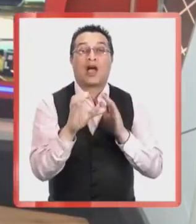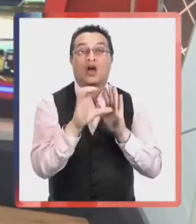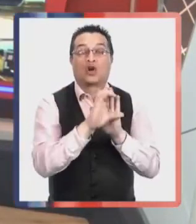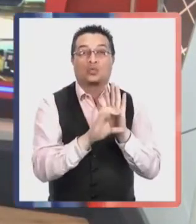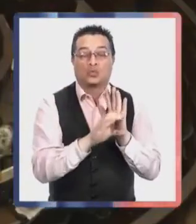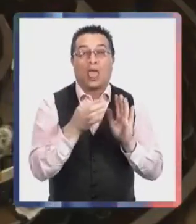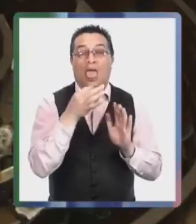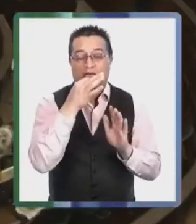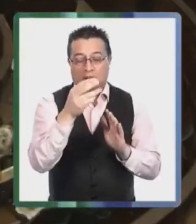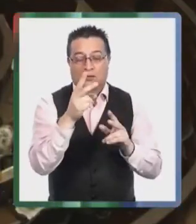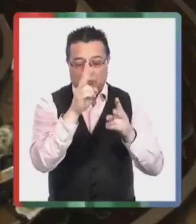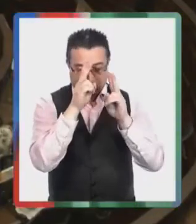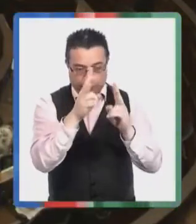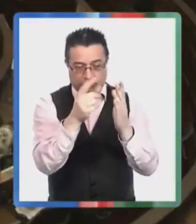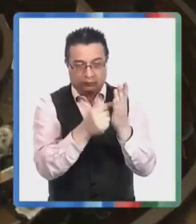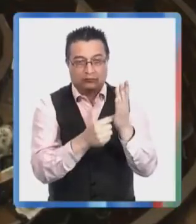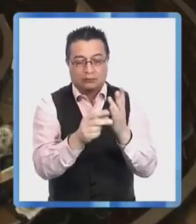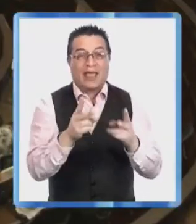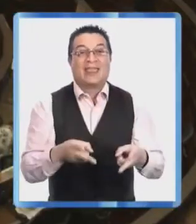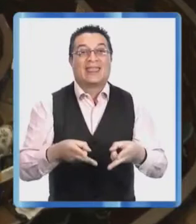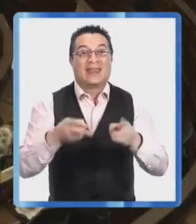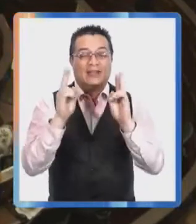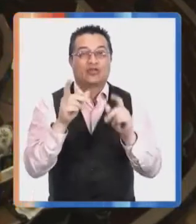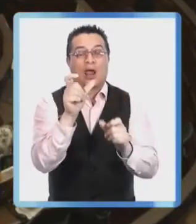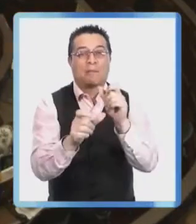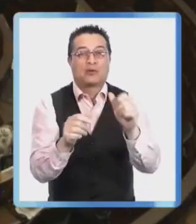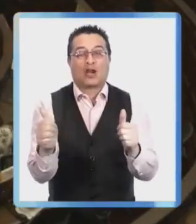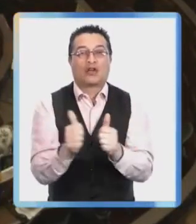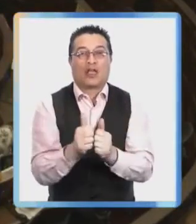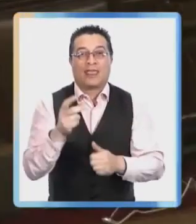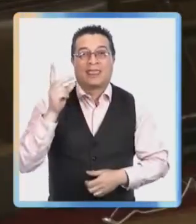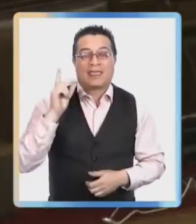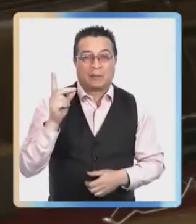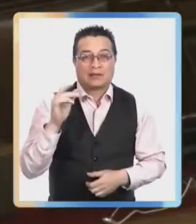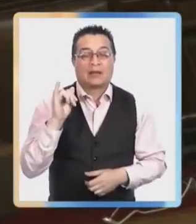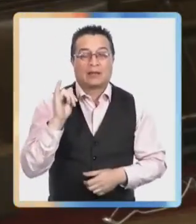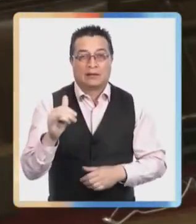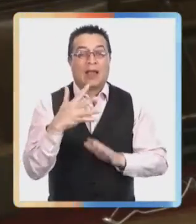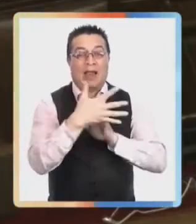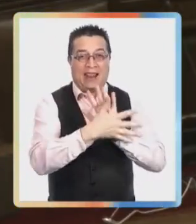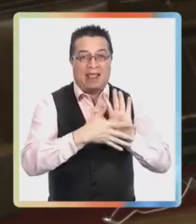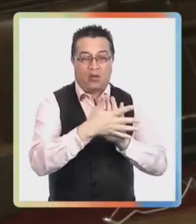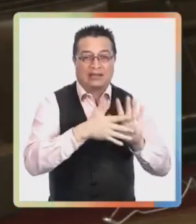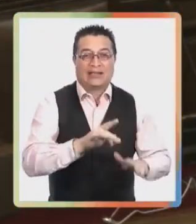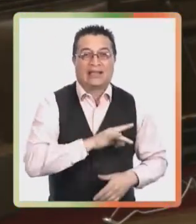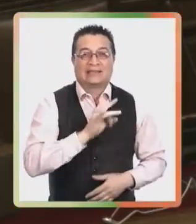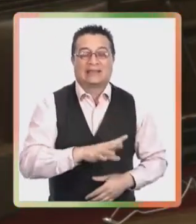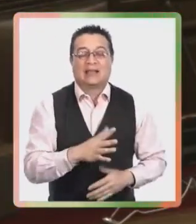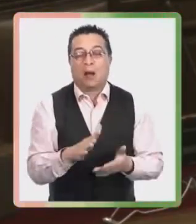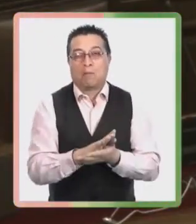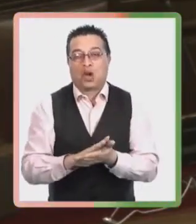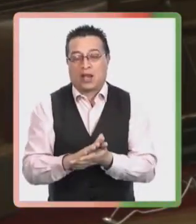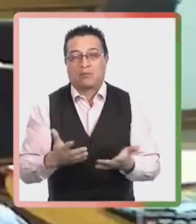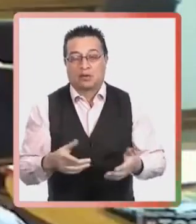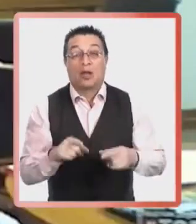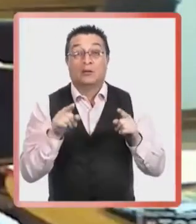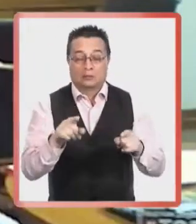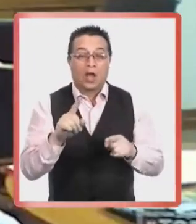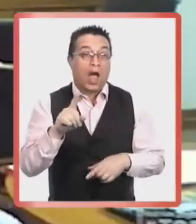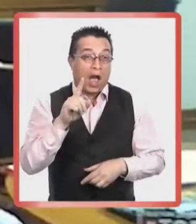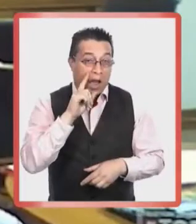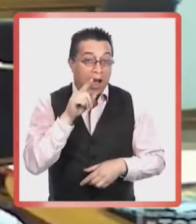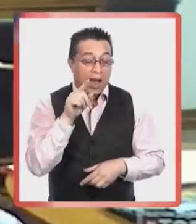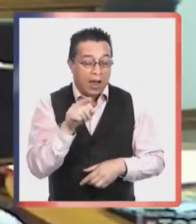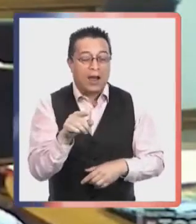la nueva constitución que reconoce los derechos de las personas con discapacidad y la lengua de señas chilena por ejemplo bueno yo creo que